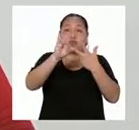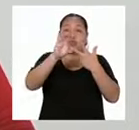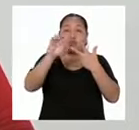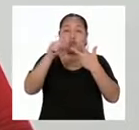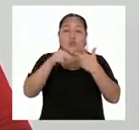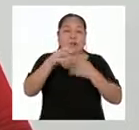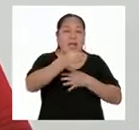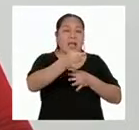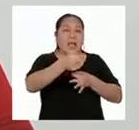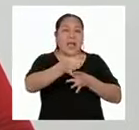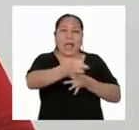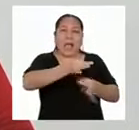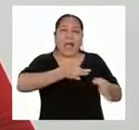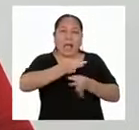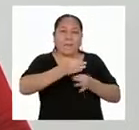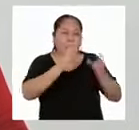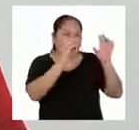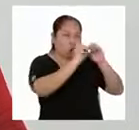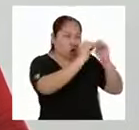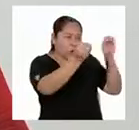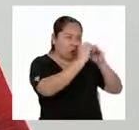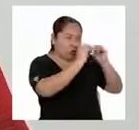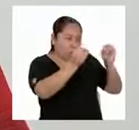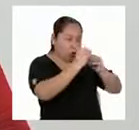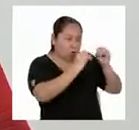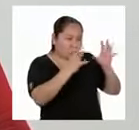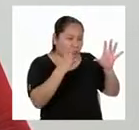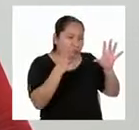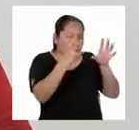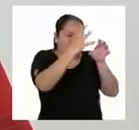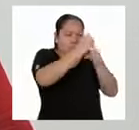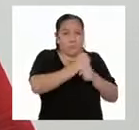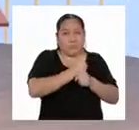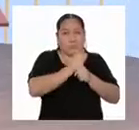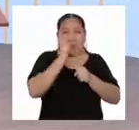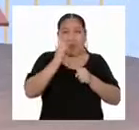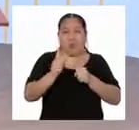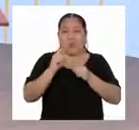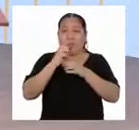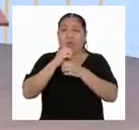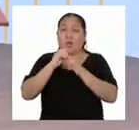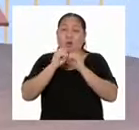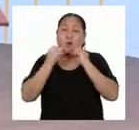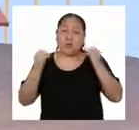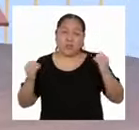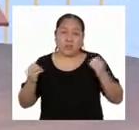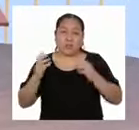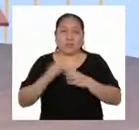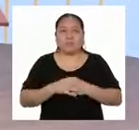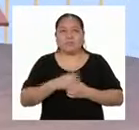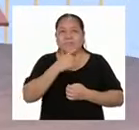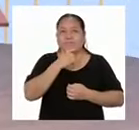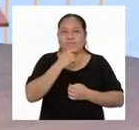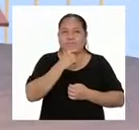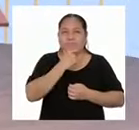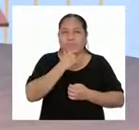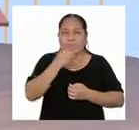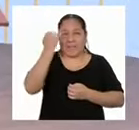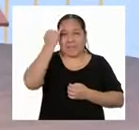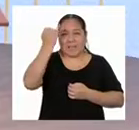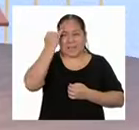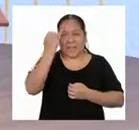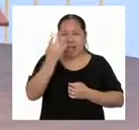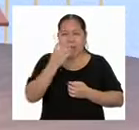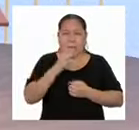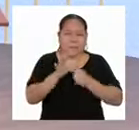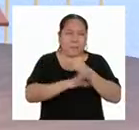un conjunto de proposiciones por una más general. La idea principal es que somos